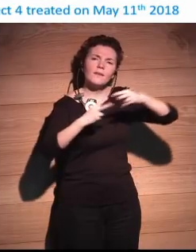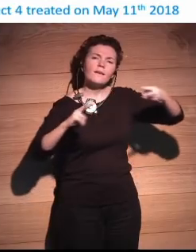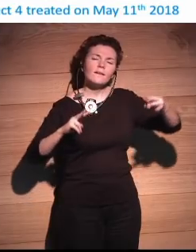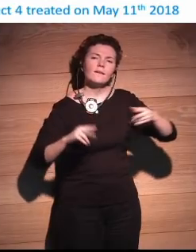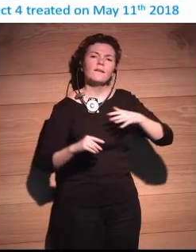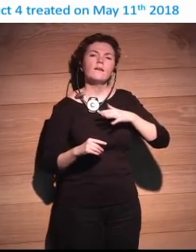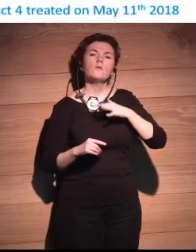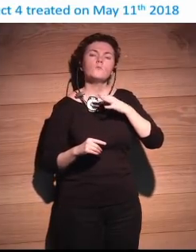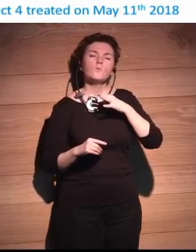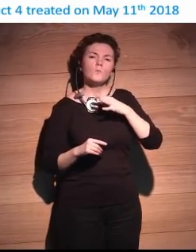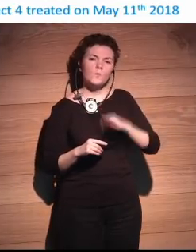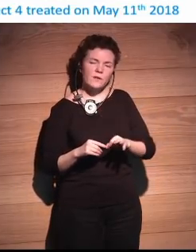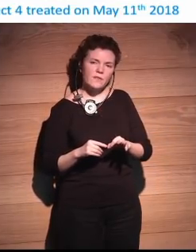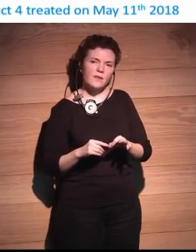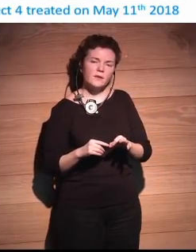pueden